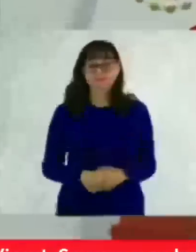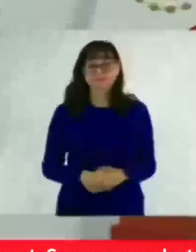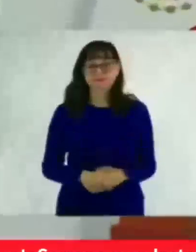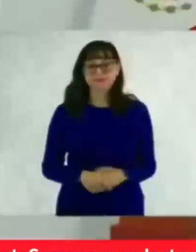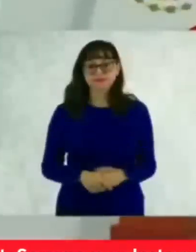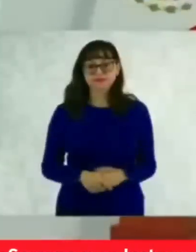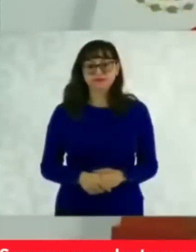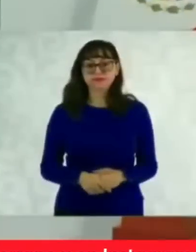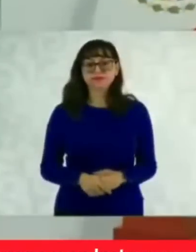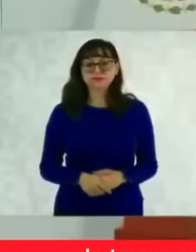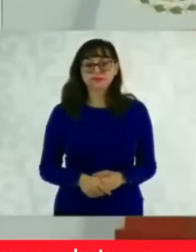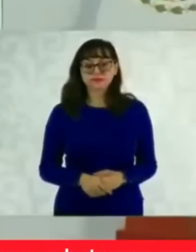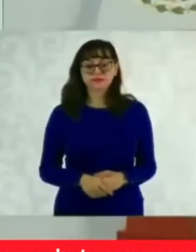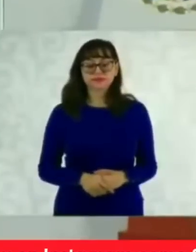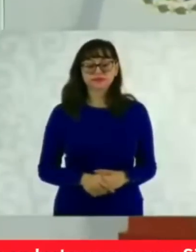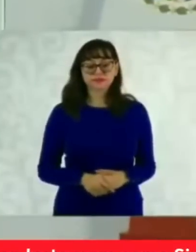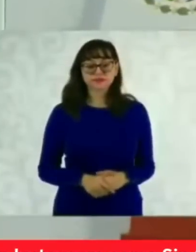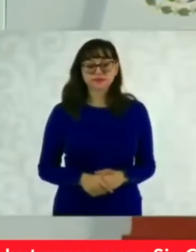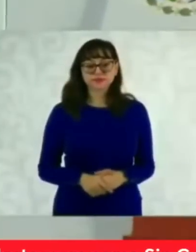Reveles.